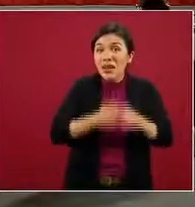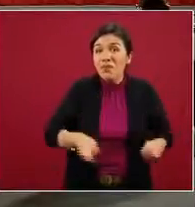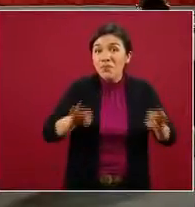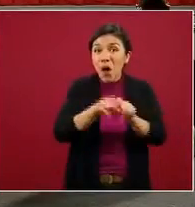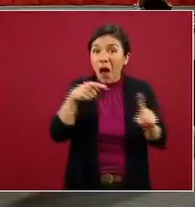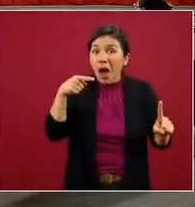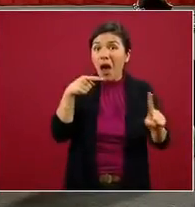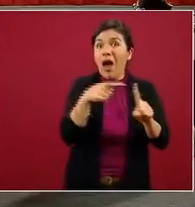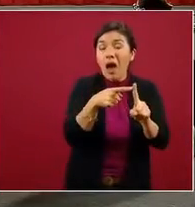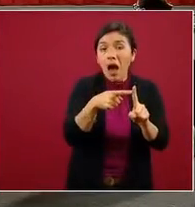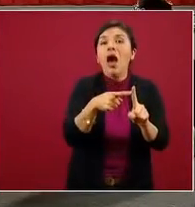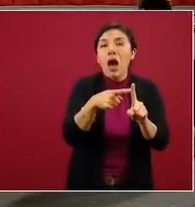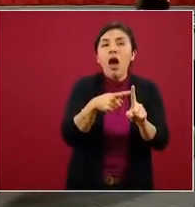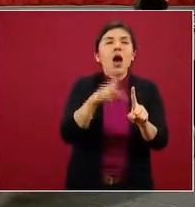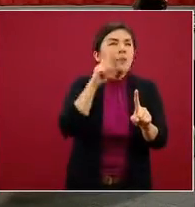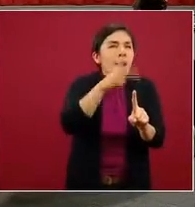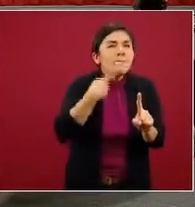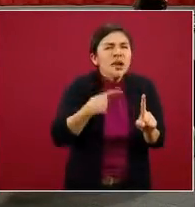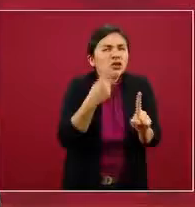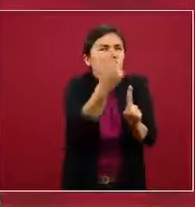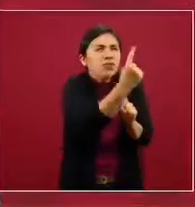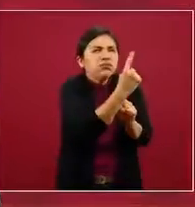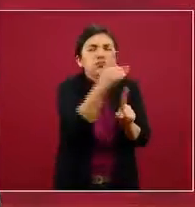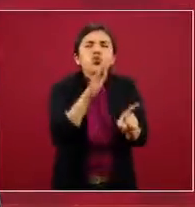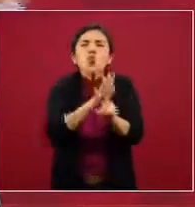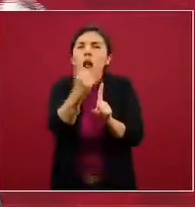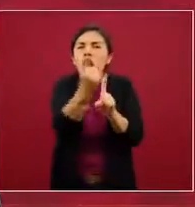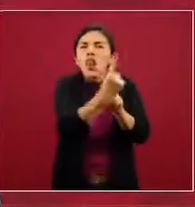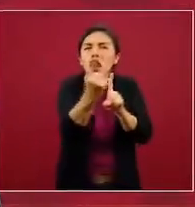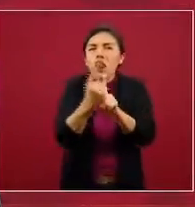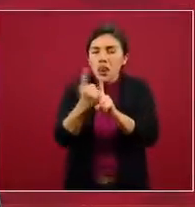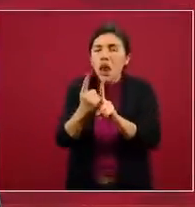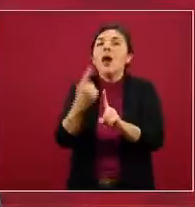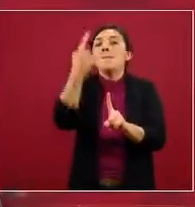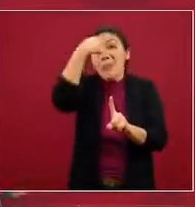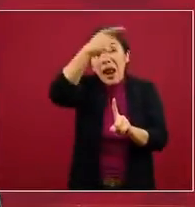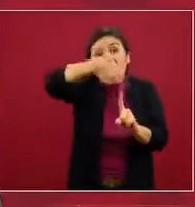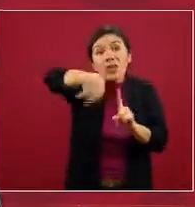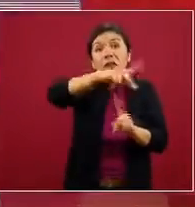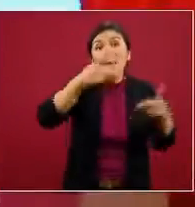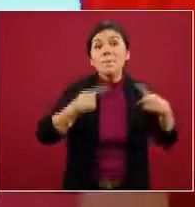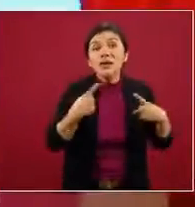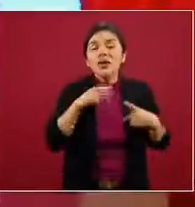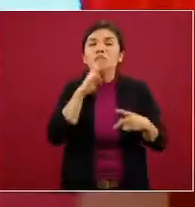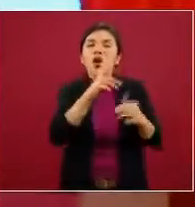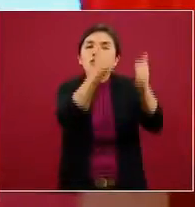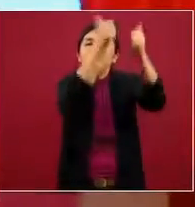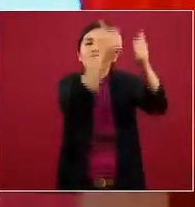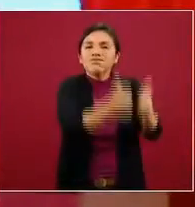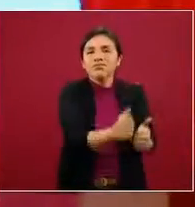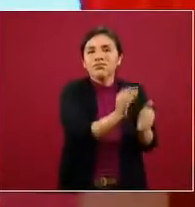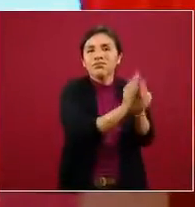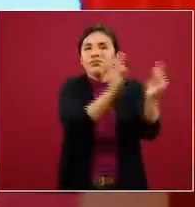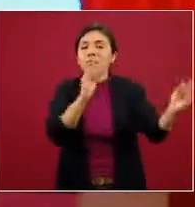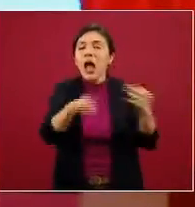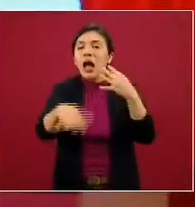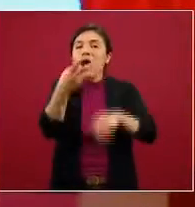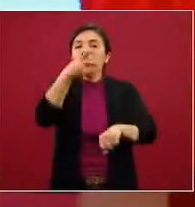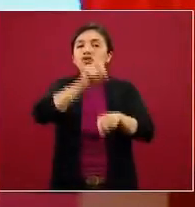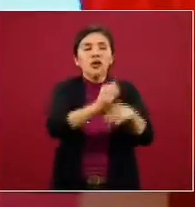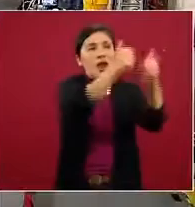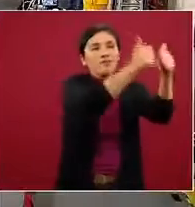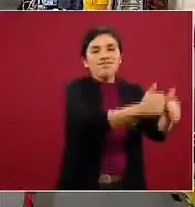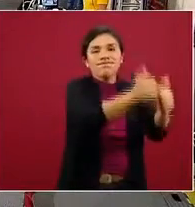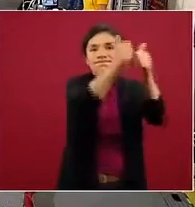del caso era relevante y se busca aislar por 14 días a todas las personas que estén en el